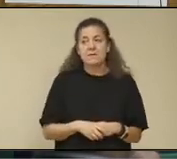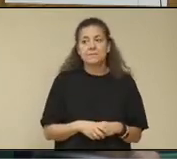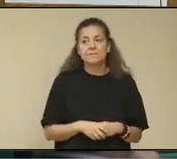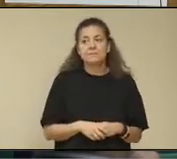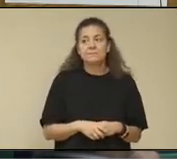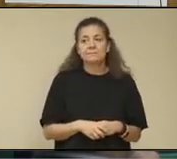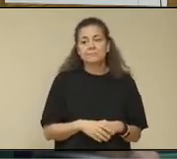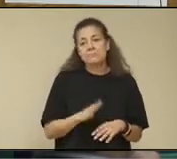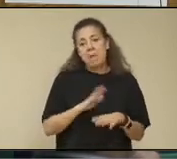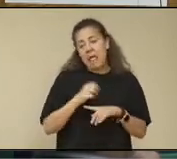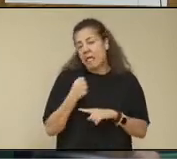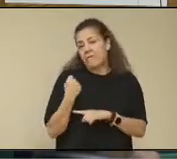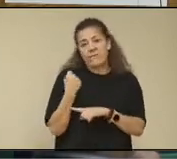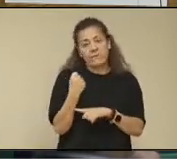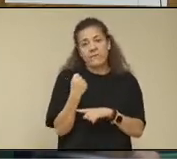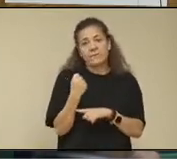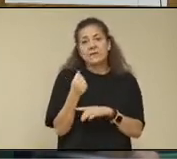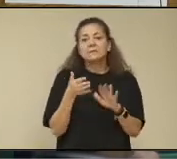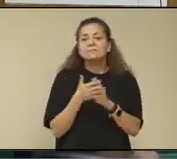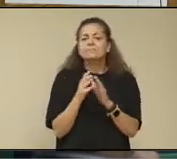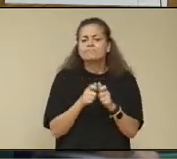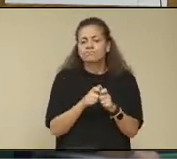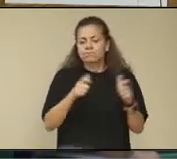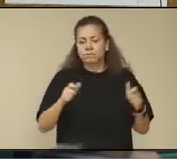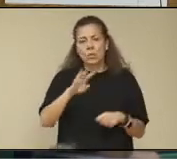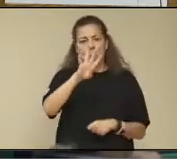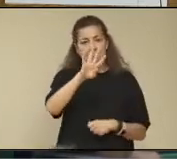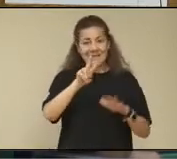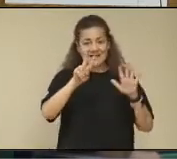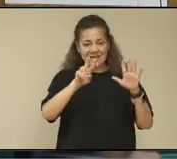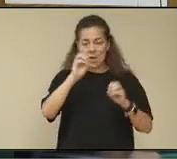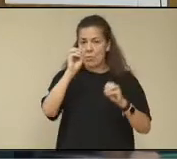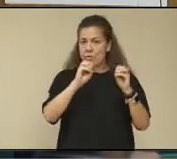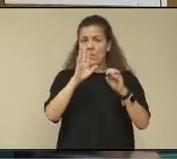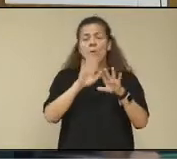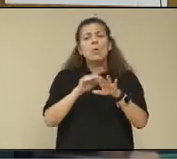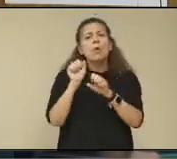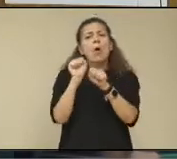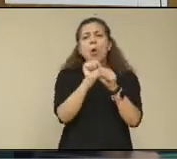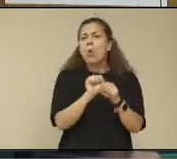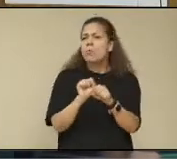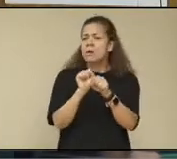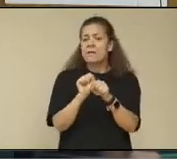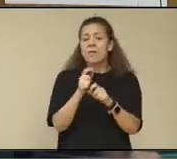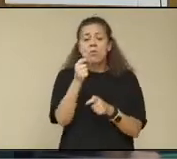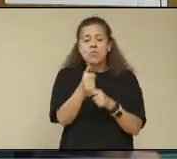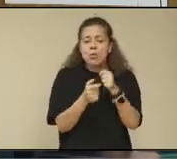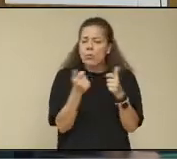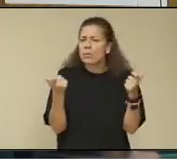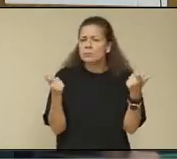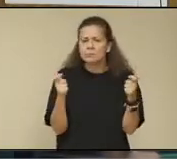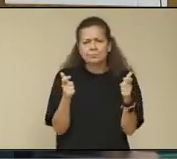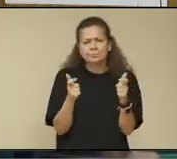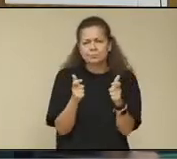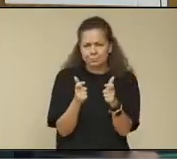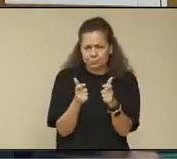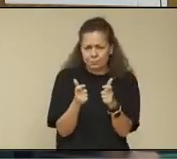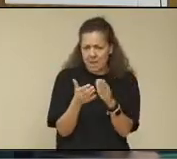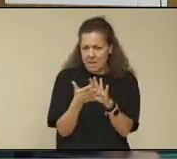de refuerzo, pues aumentó al 47%, pero era una inmunidad que se perdía pues de forma bastante